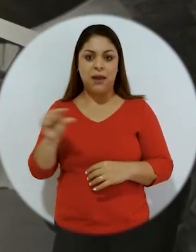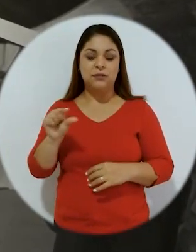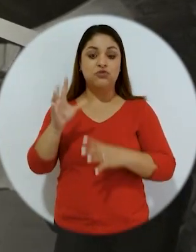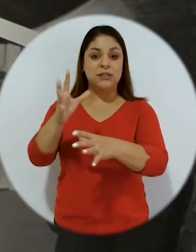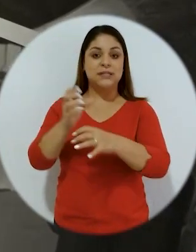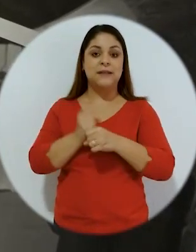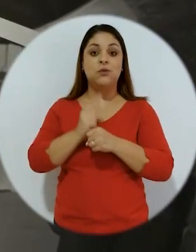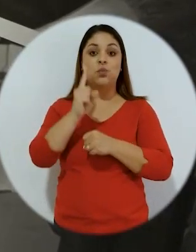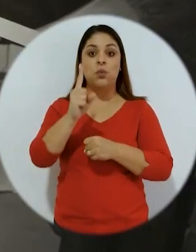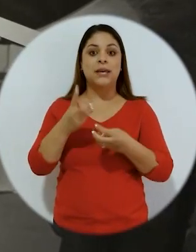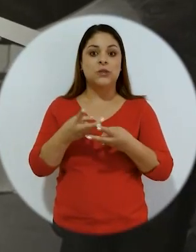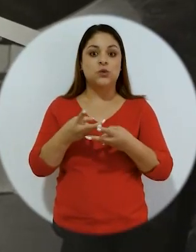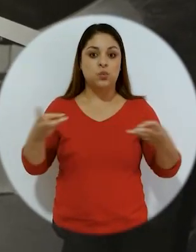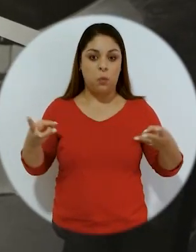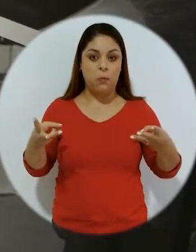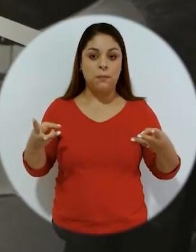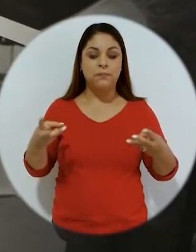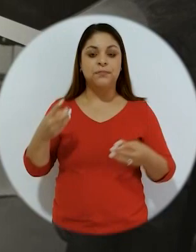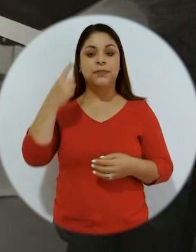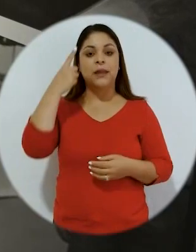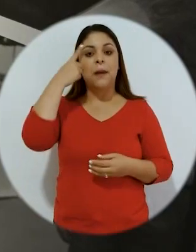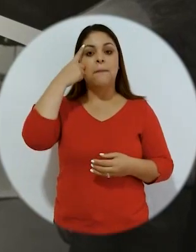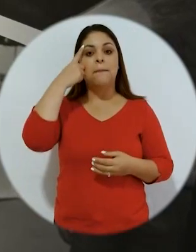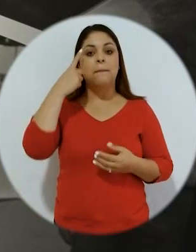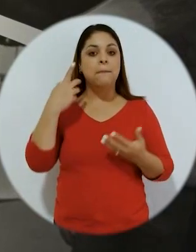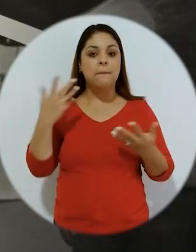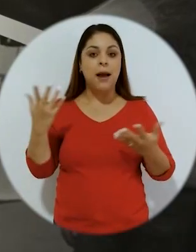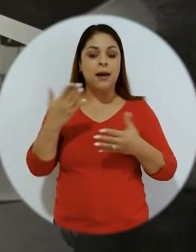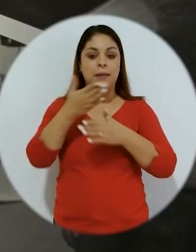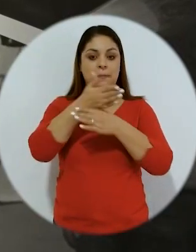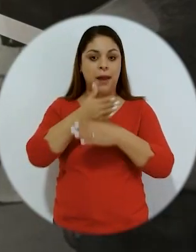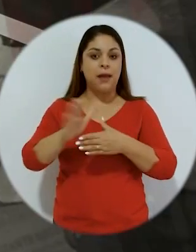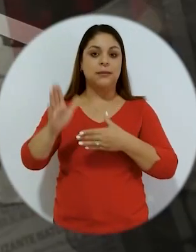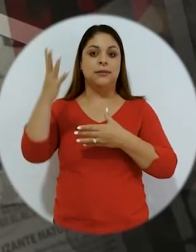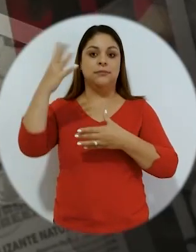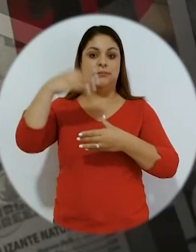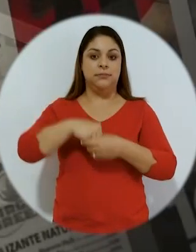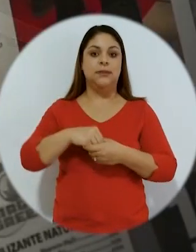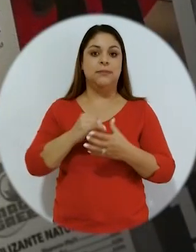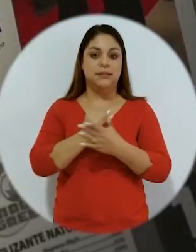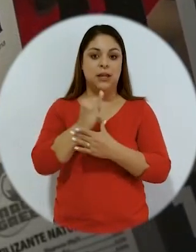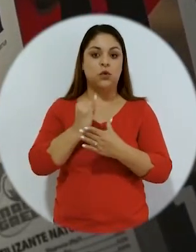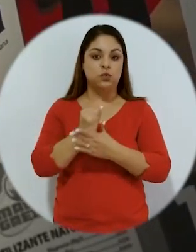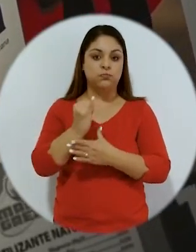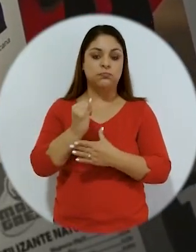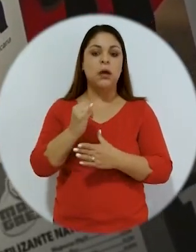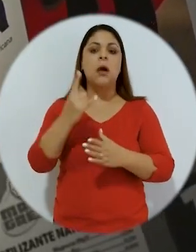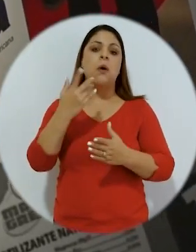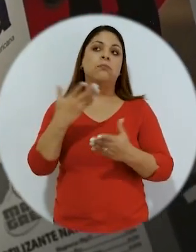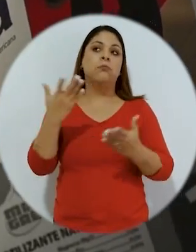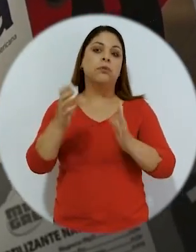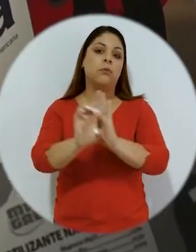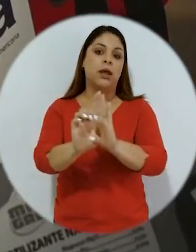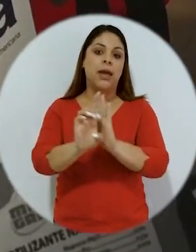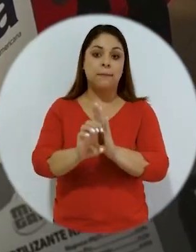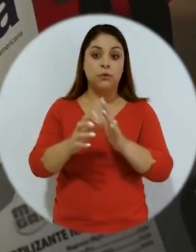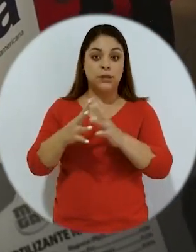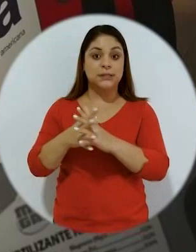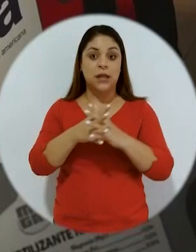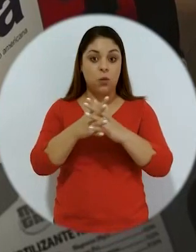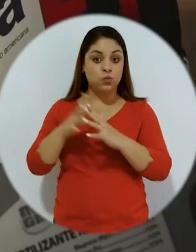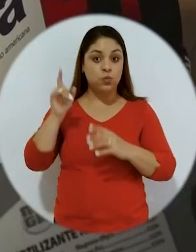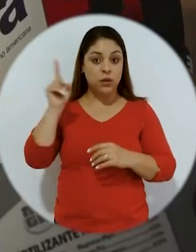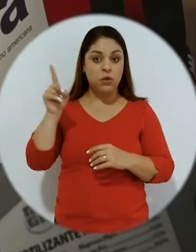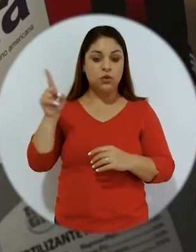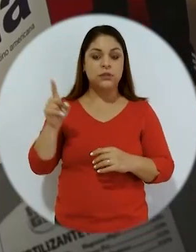semanas en recibir un insumo para hacer parte de una investigación. Cuando, por ejemplo,